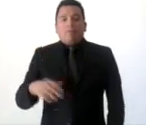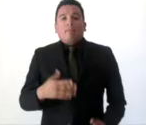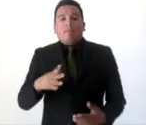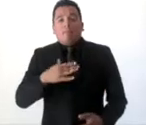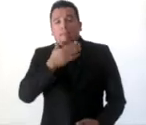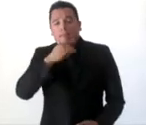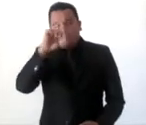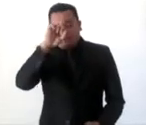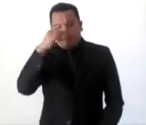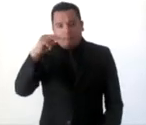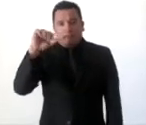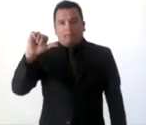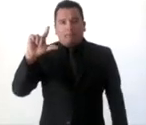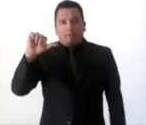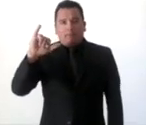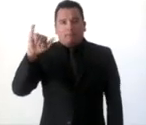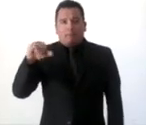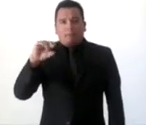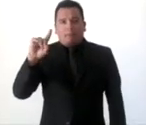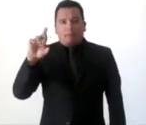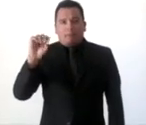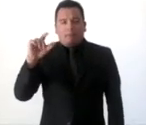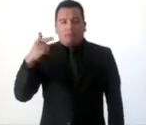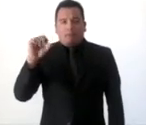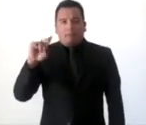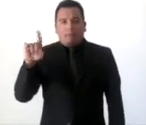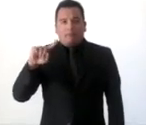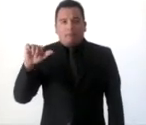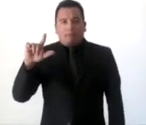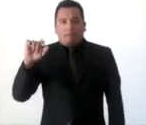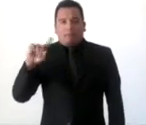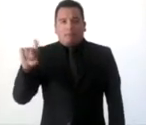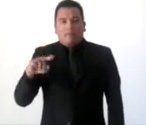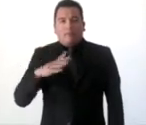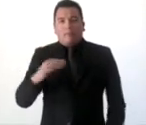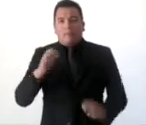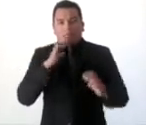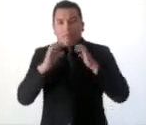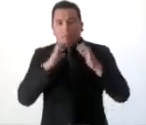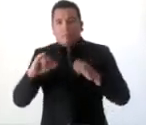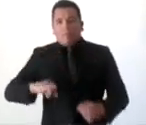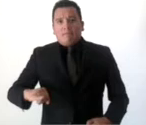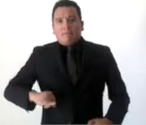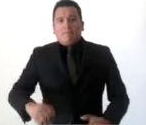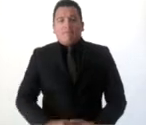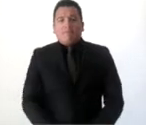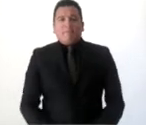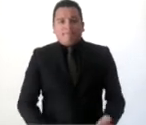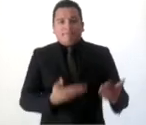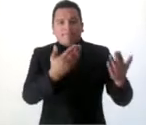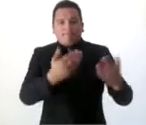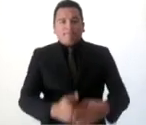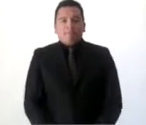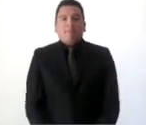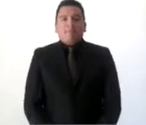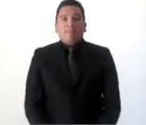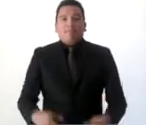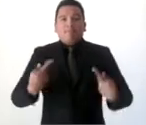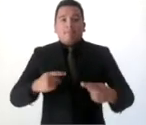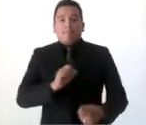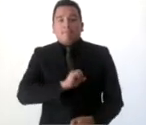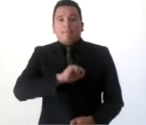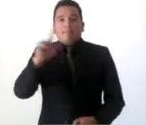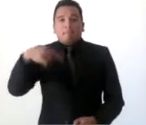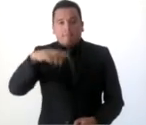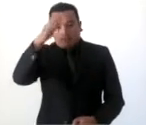consejero electoral Alejandro González Estrada nos presenta una interesante charla. Vamos con usted, consejero. Protagonistas